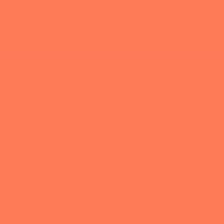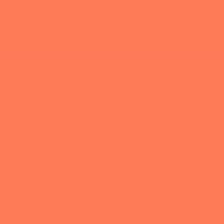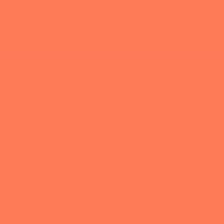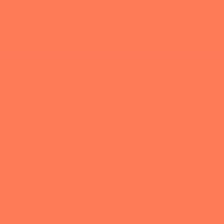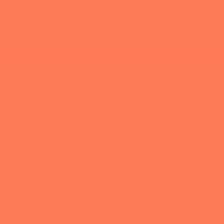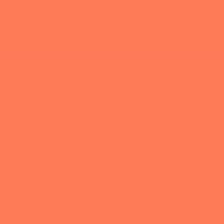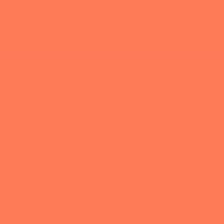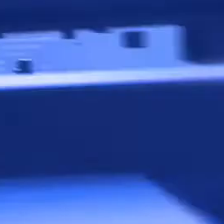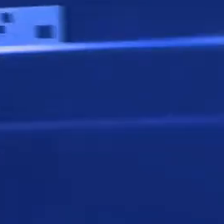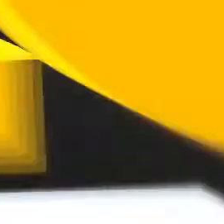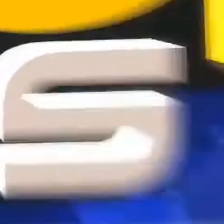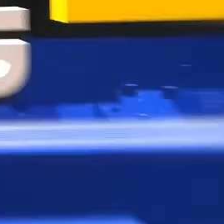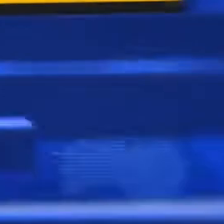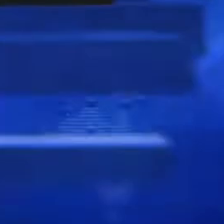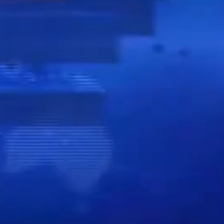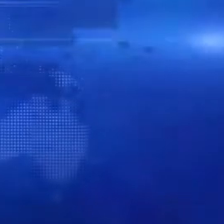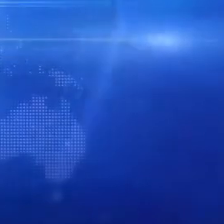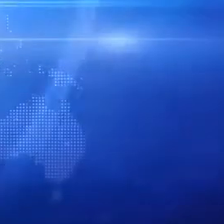infantil.